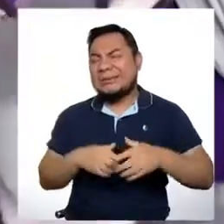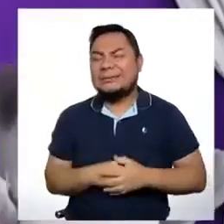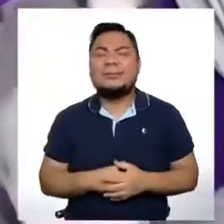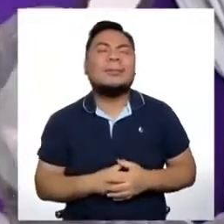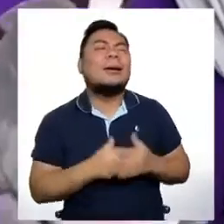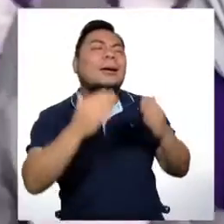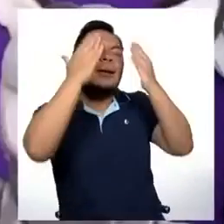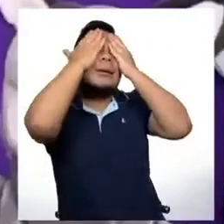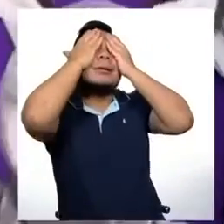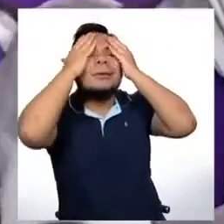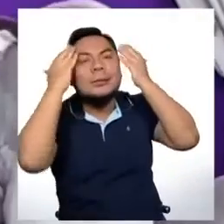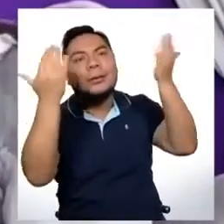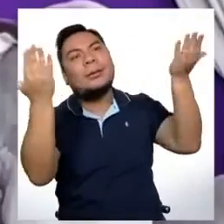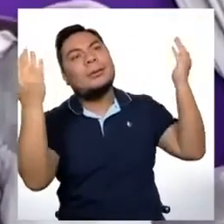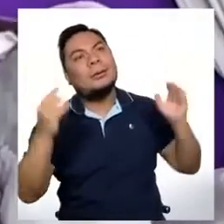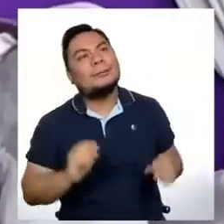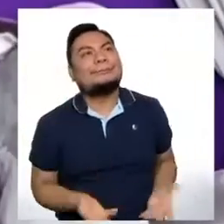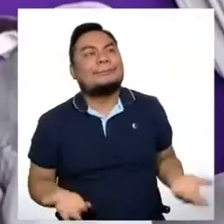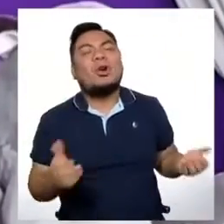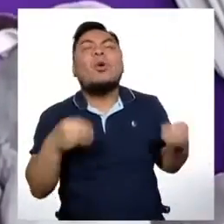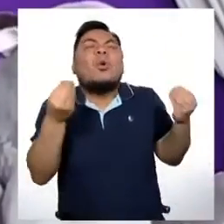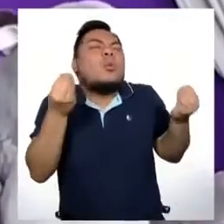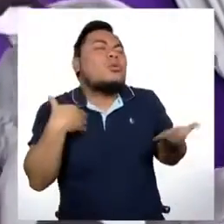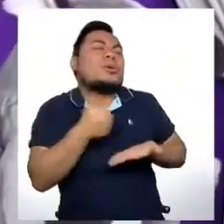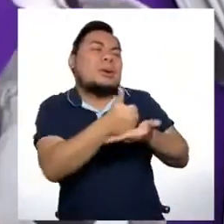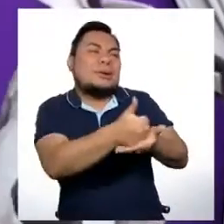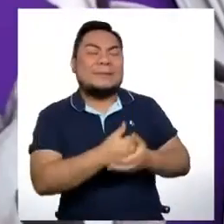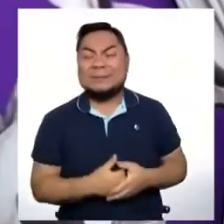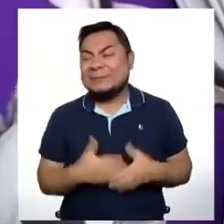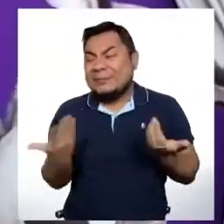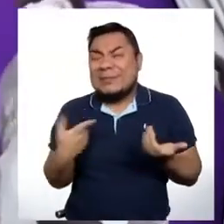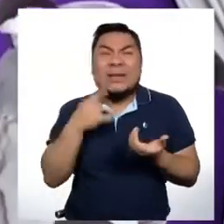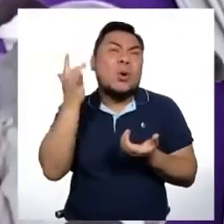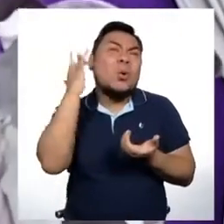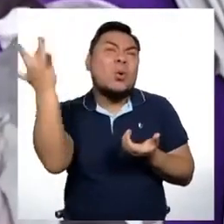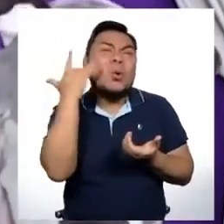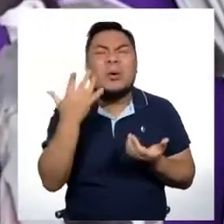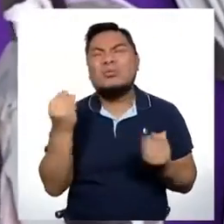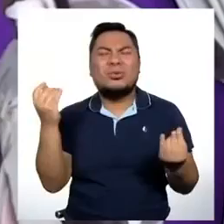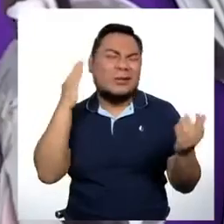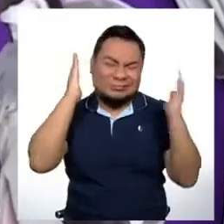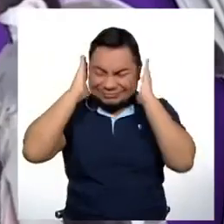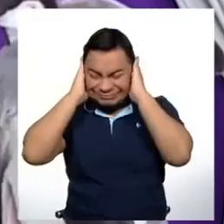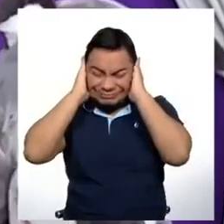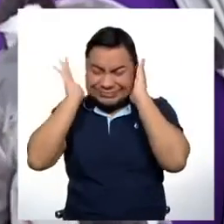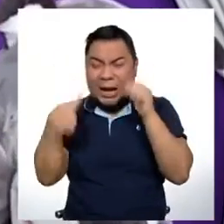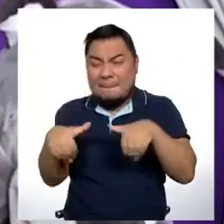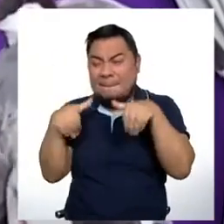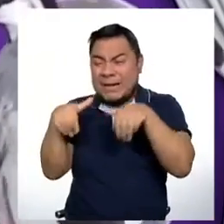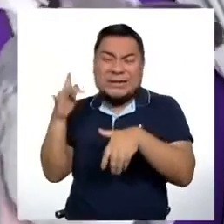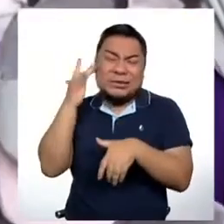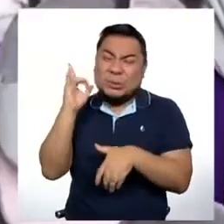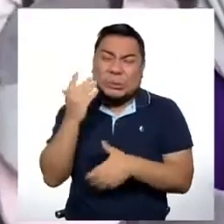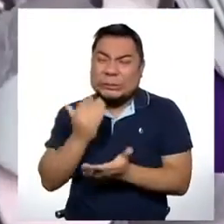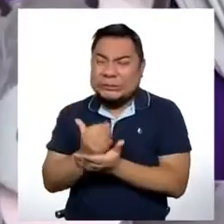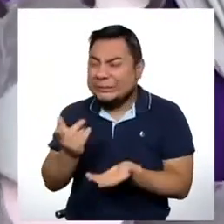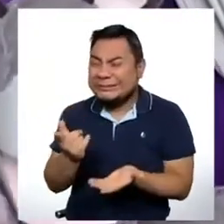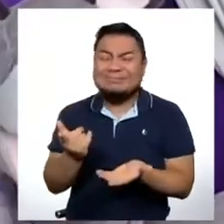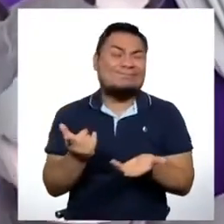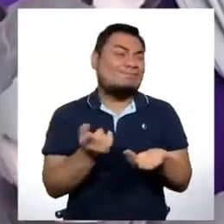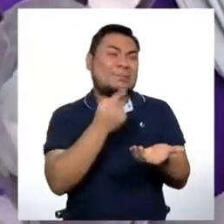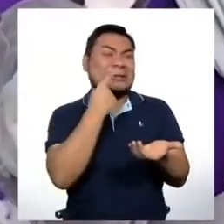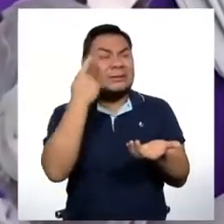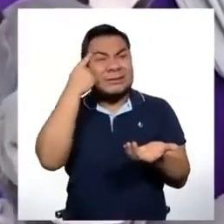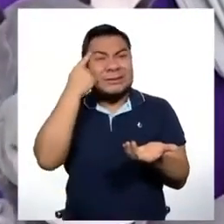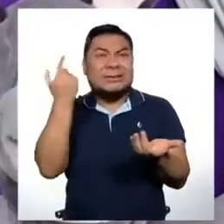Héctor! ¿Cómo te puedo ayudar? Es que los sonidos molestaban mucho, Lobo Feliz. Entonces, quise